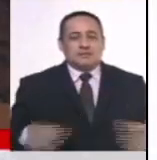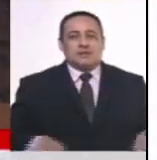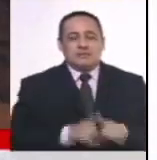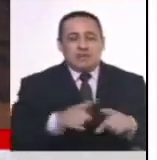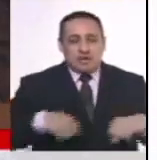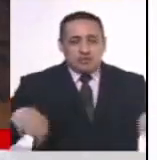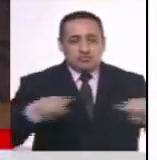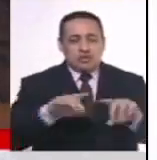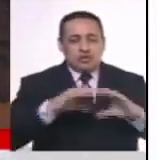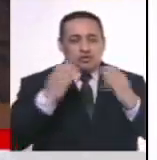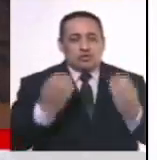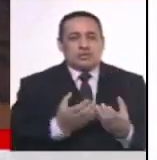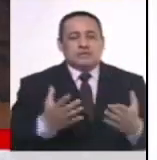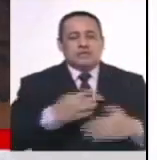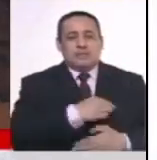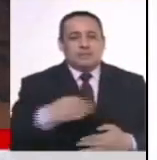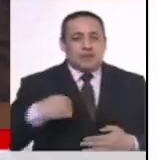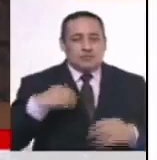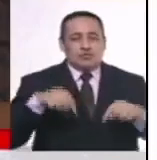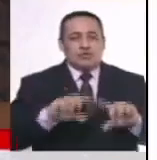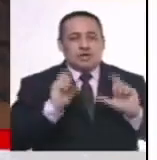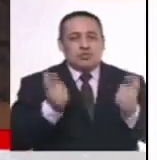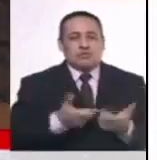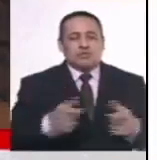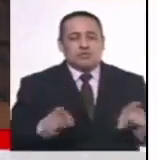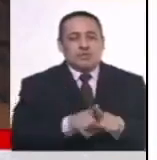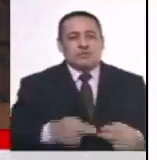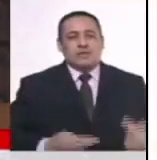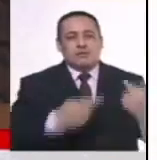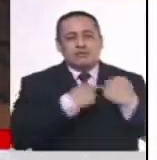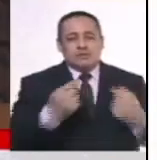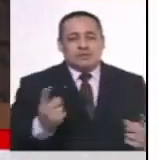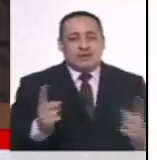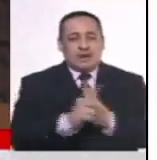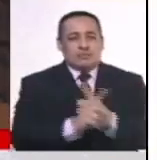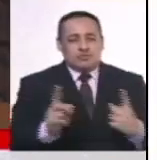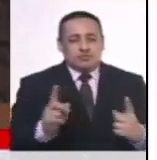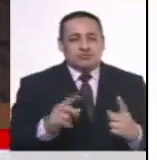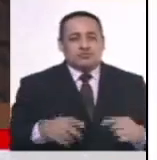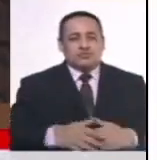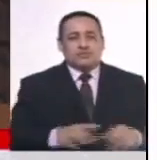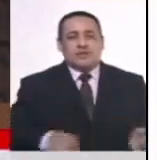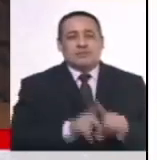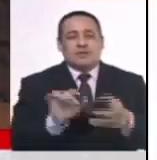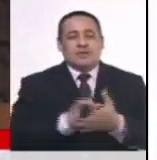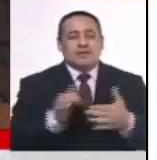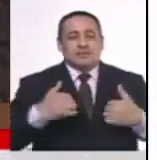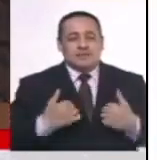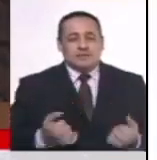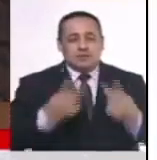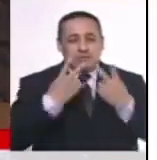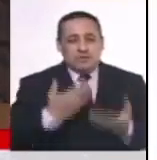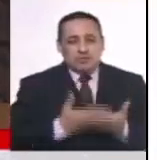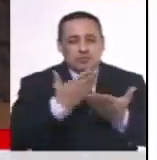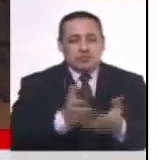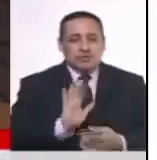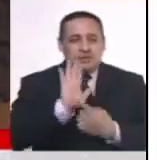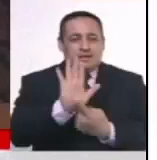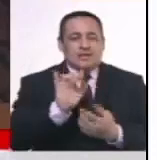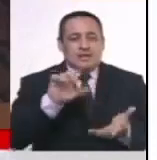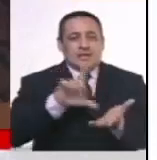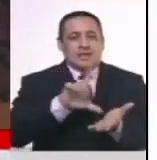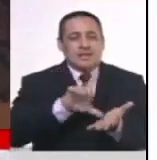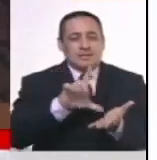Colegas congresistas, miembros de esta comisión, titulares y suplentes, tenemos que proponernos a que